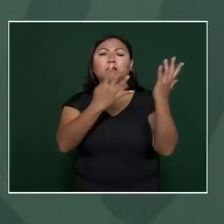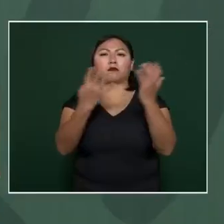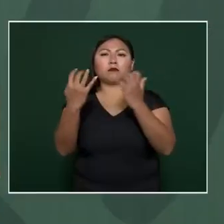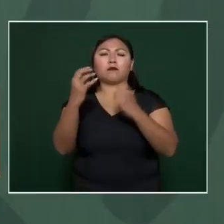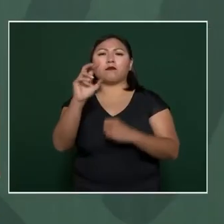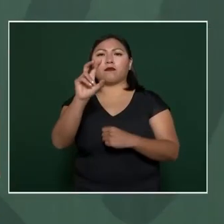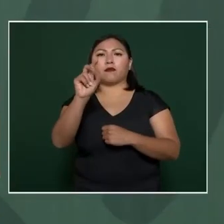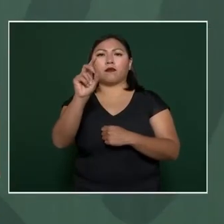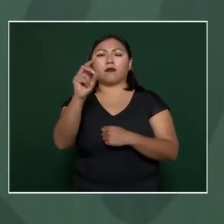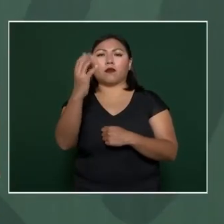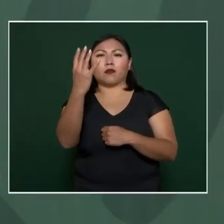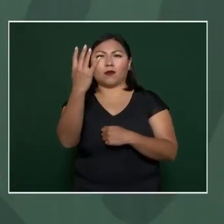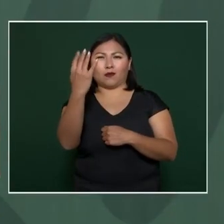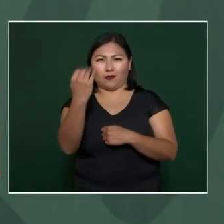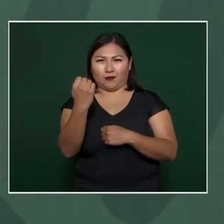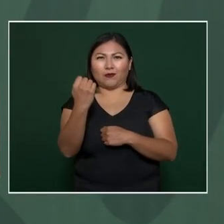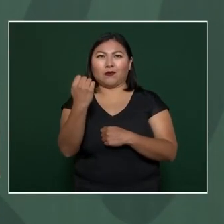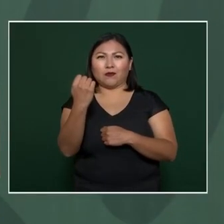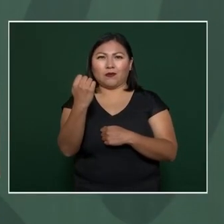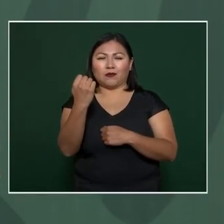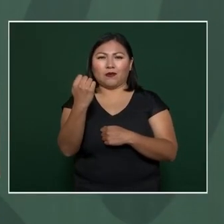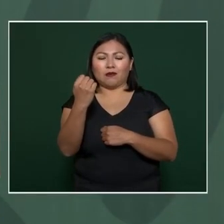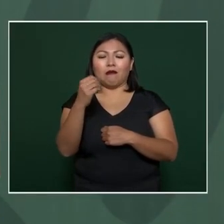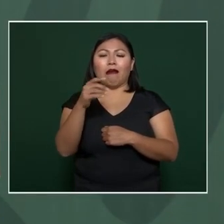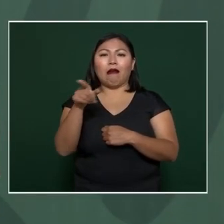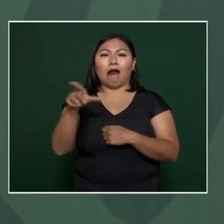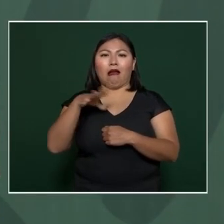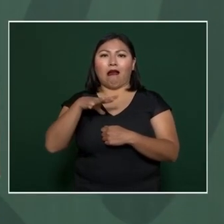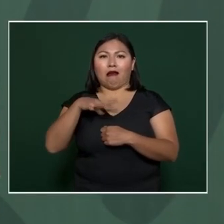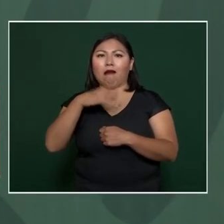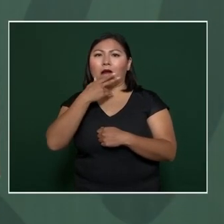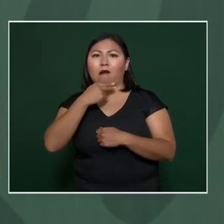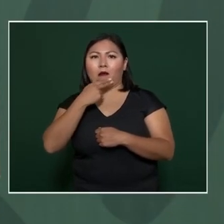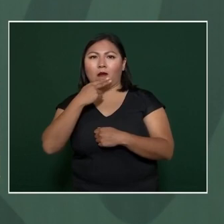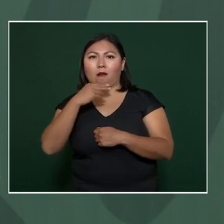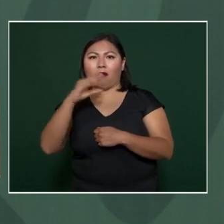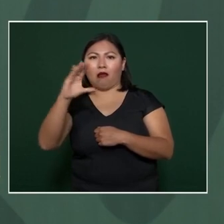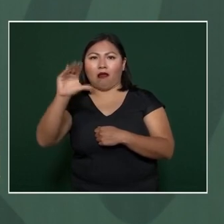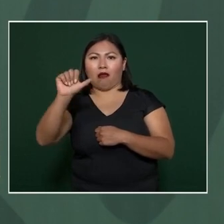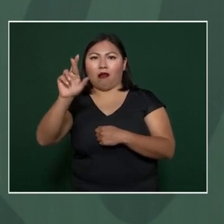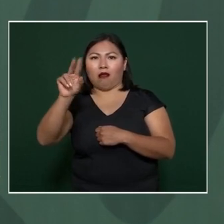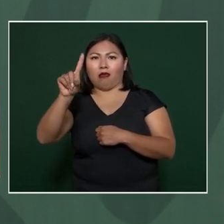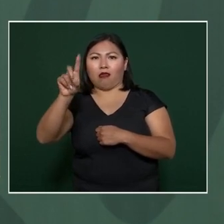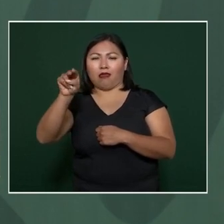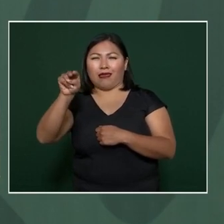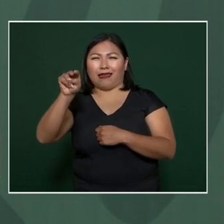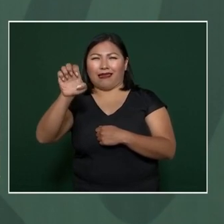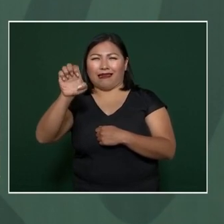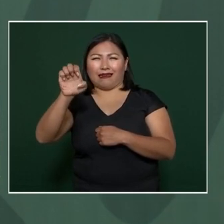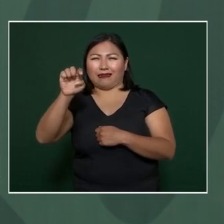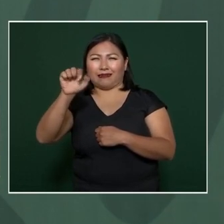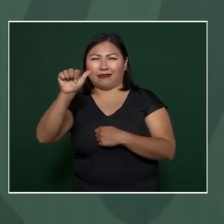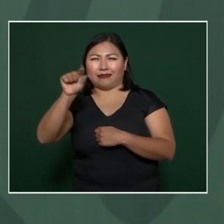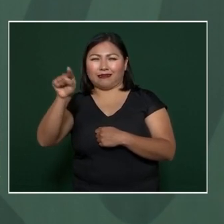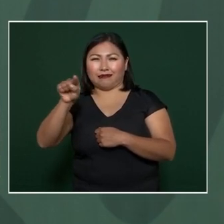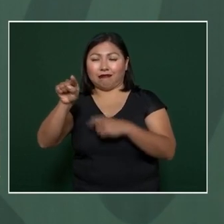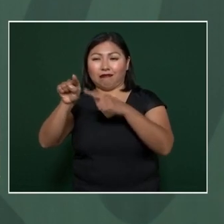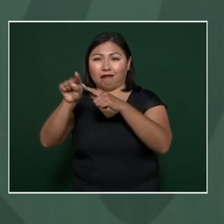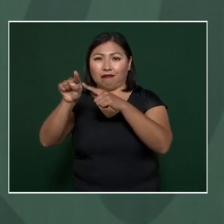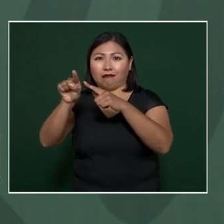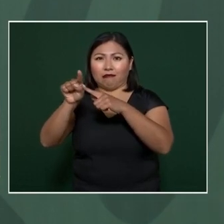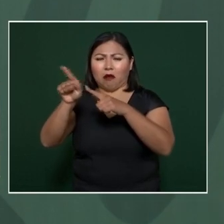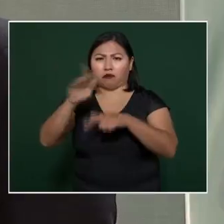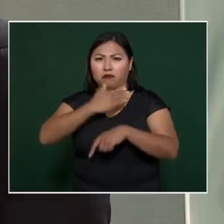1939 durante el gobierno del General Cárdenas para oponerse a la política